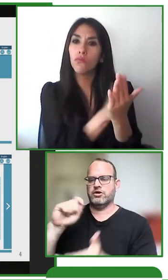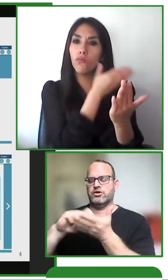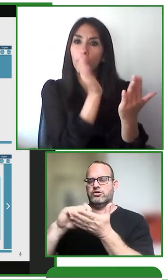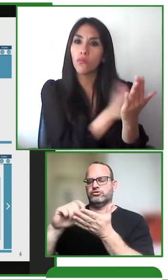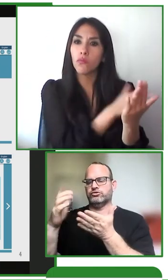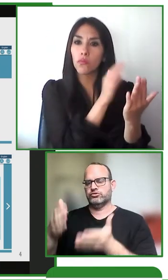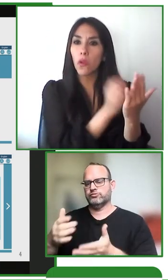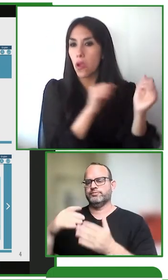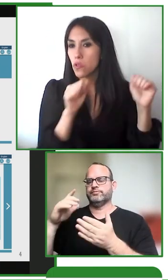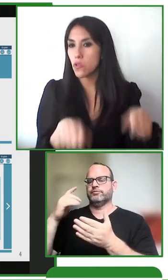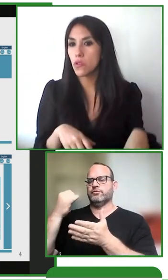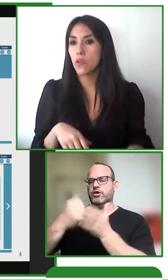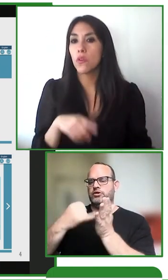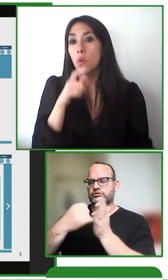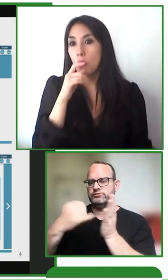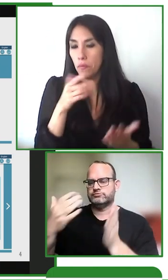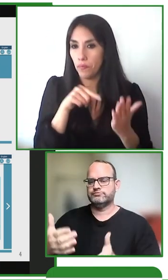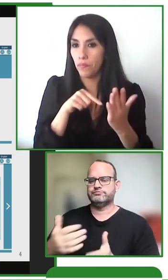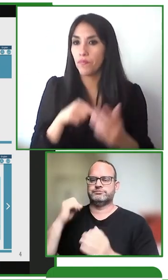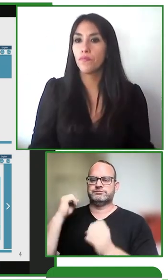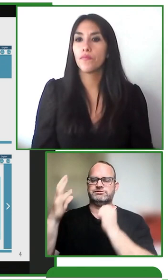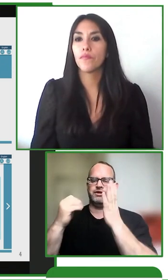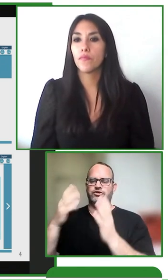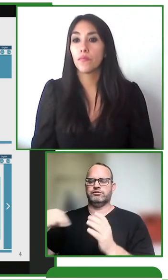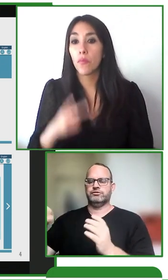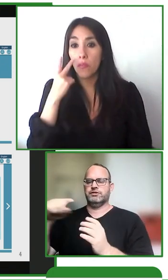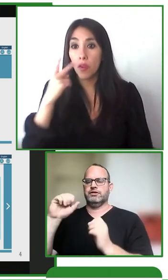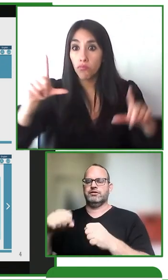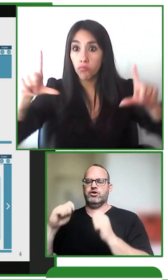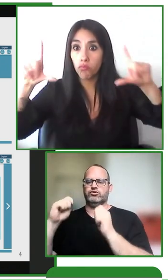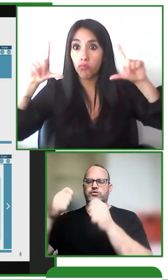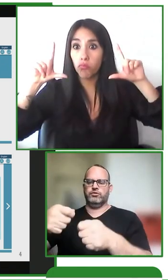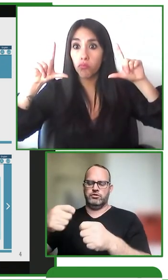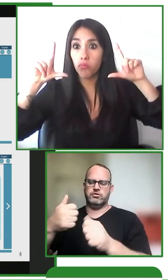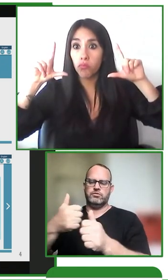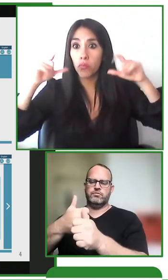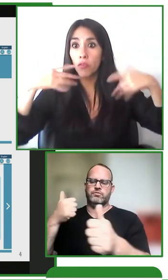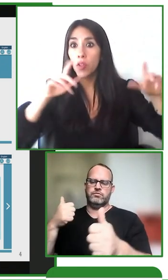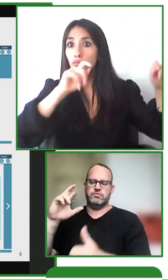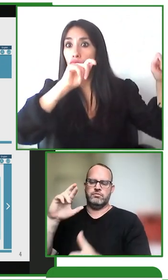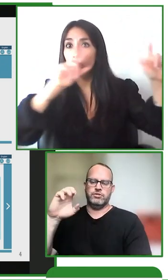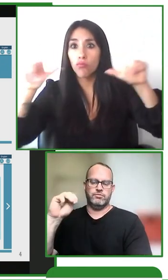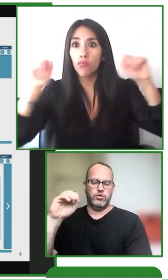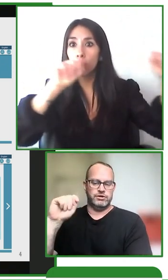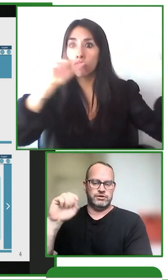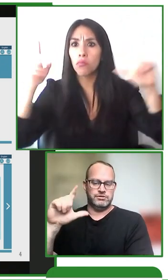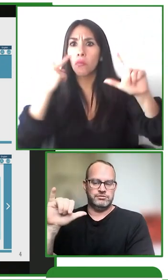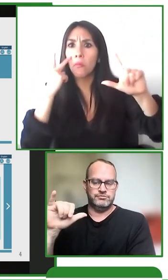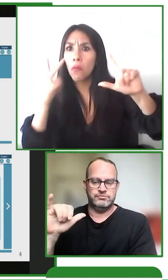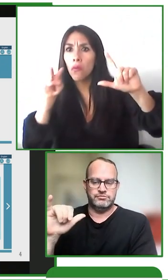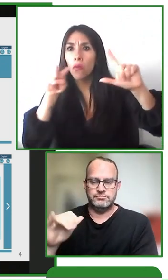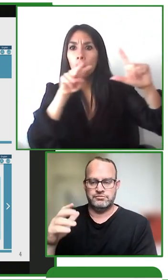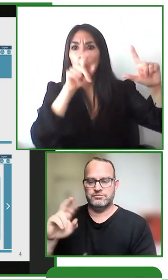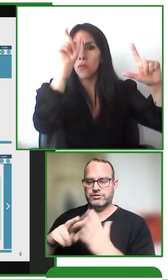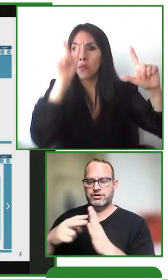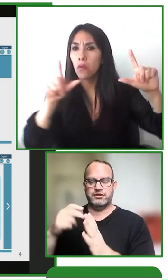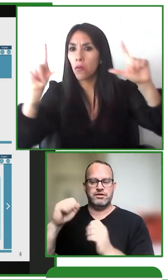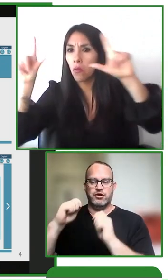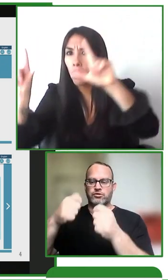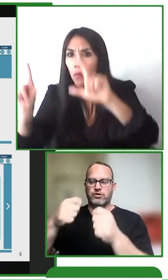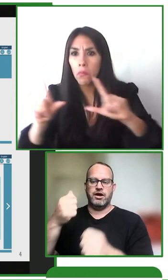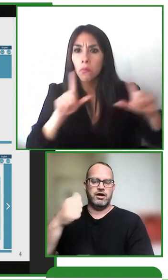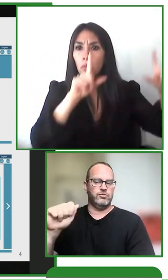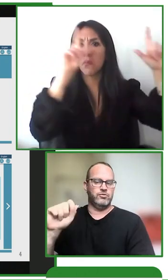de la interfaz del creador. Y en esta interfaz hay herramientas que